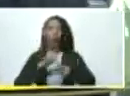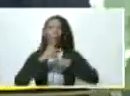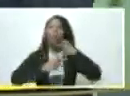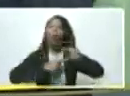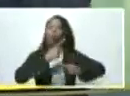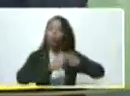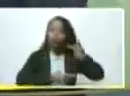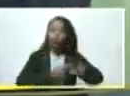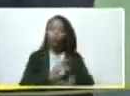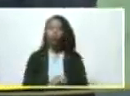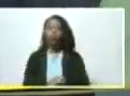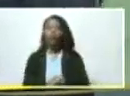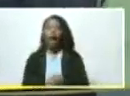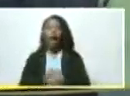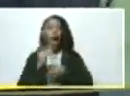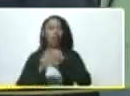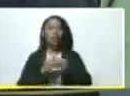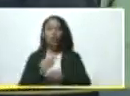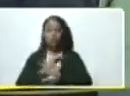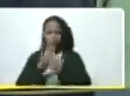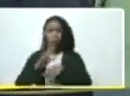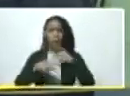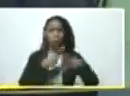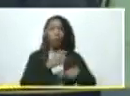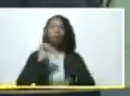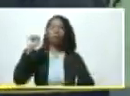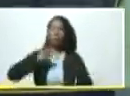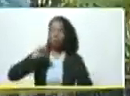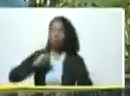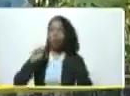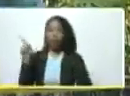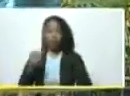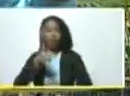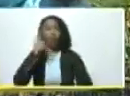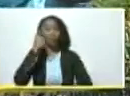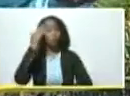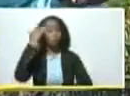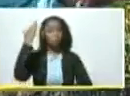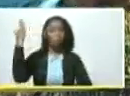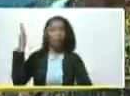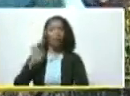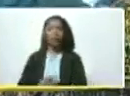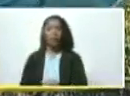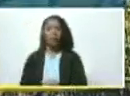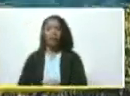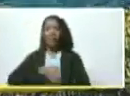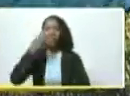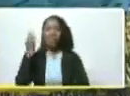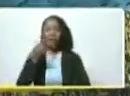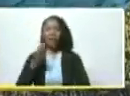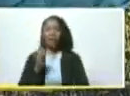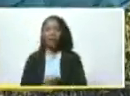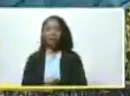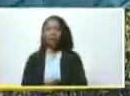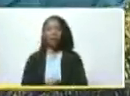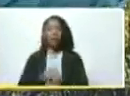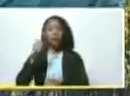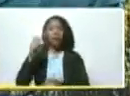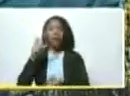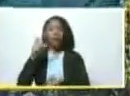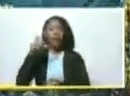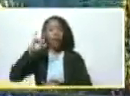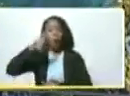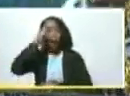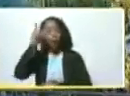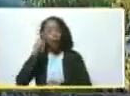produciendo, haciendo... ¿Han llegado a producir? Sí. Oye, eso es, mira, es un sueño. Sí. La artillería, Arriaza,